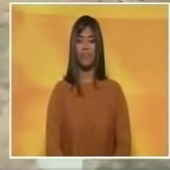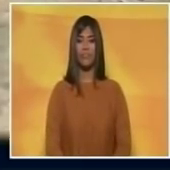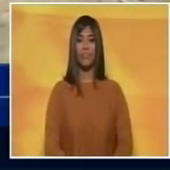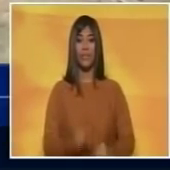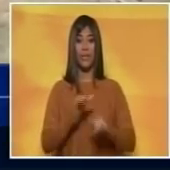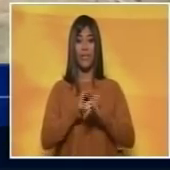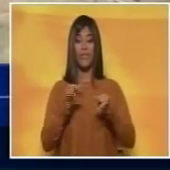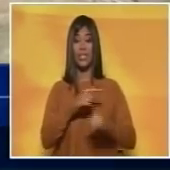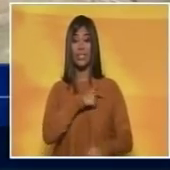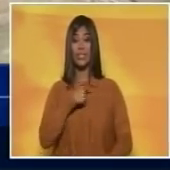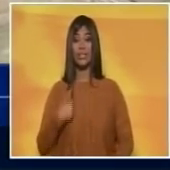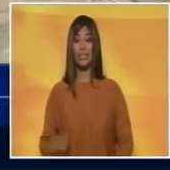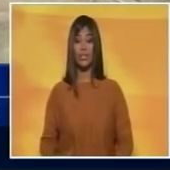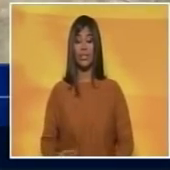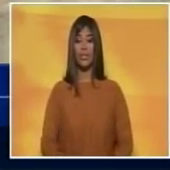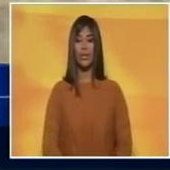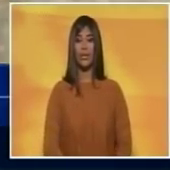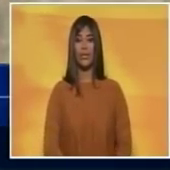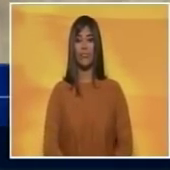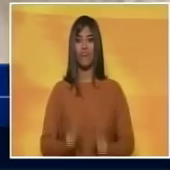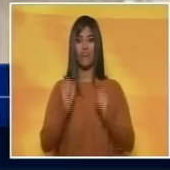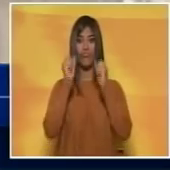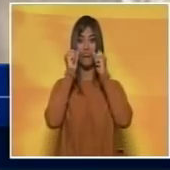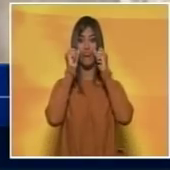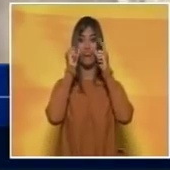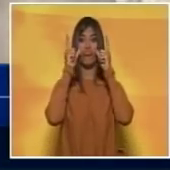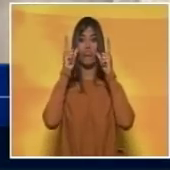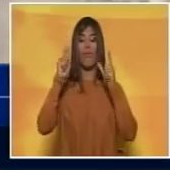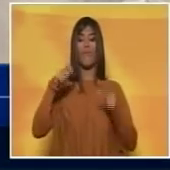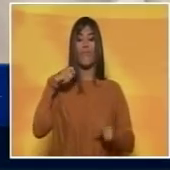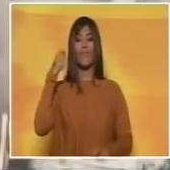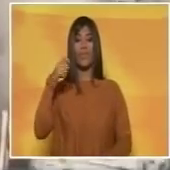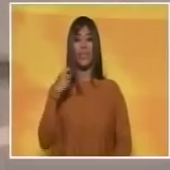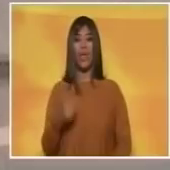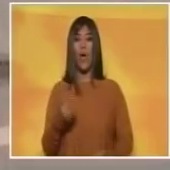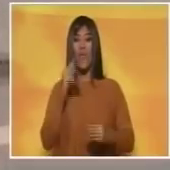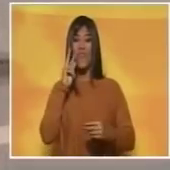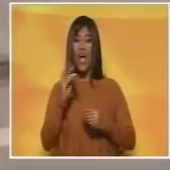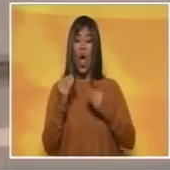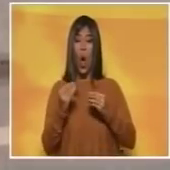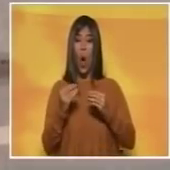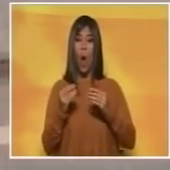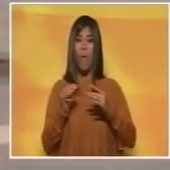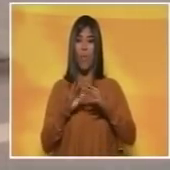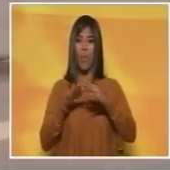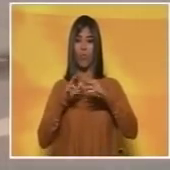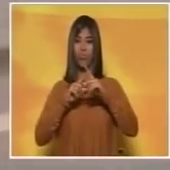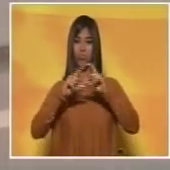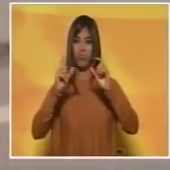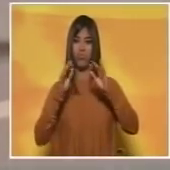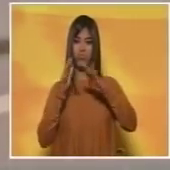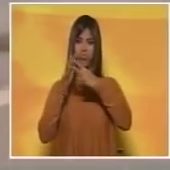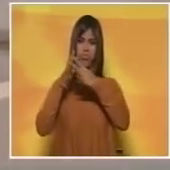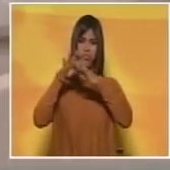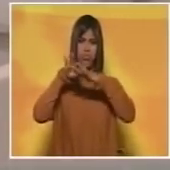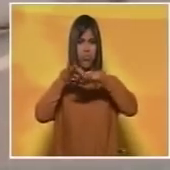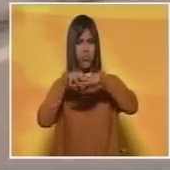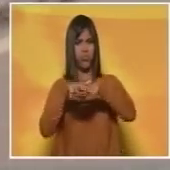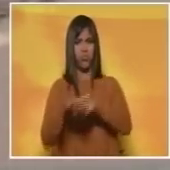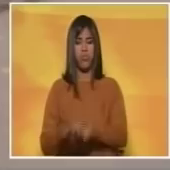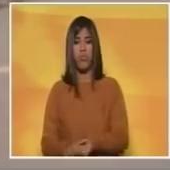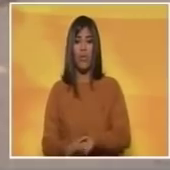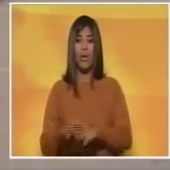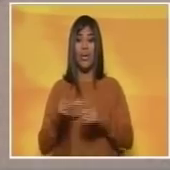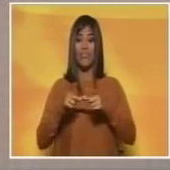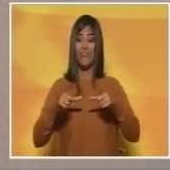Y cerramos en China con este impresionante video en el que se muestra cómo una vía se desploma totalmente en una zona de